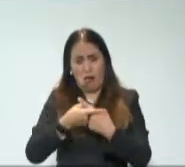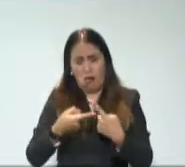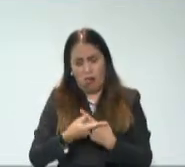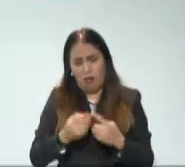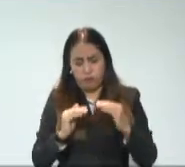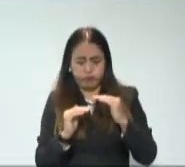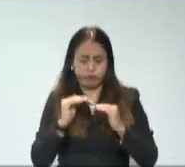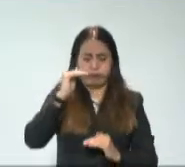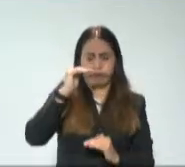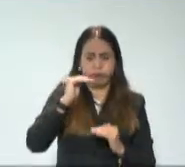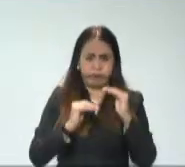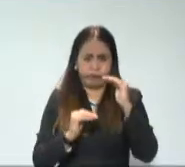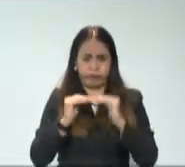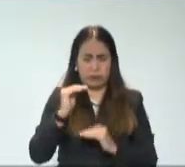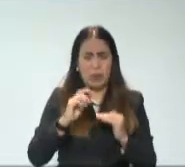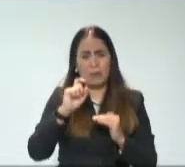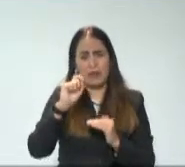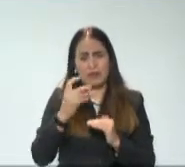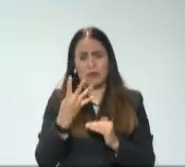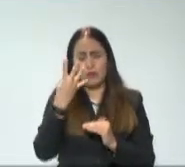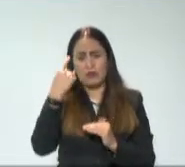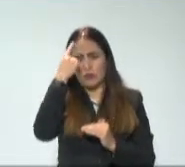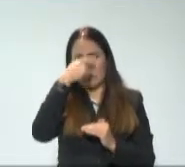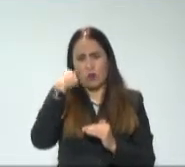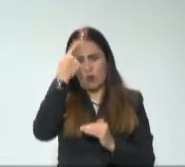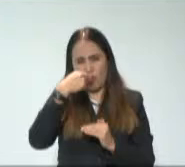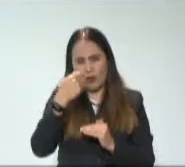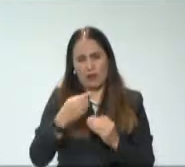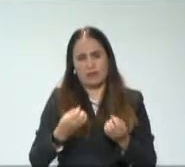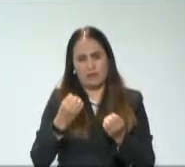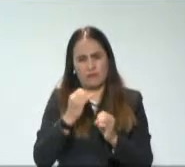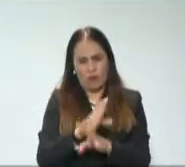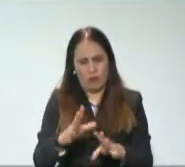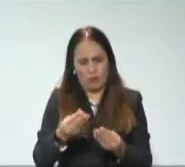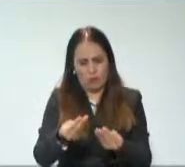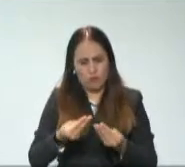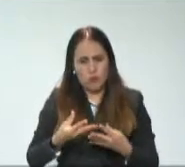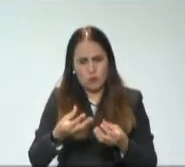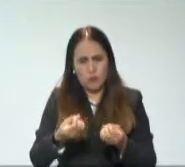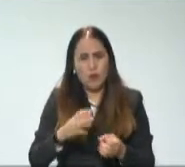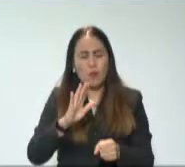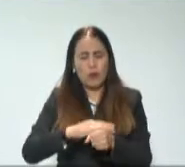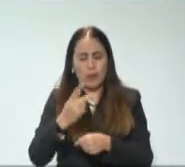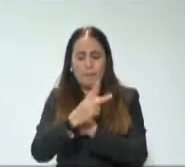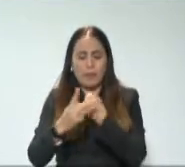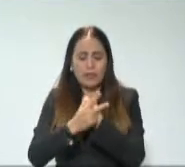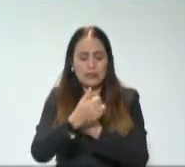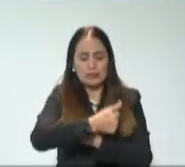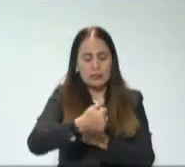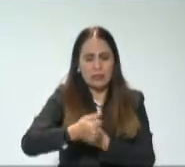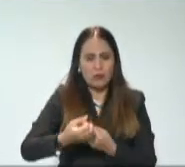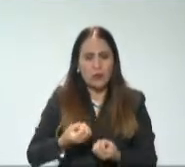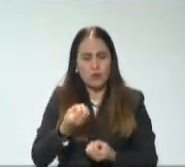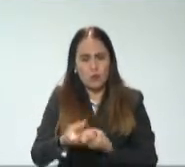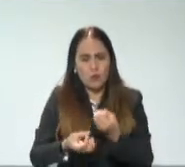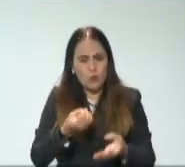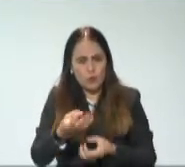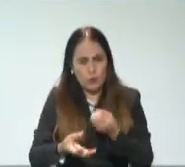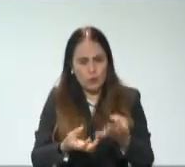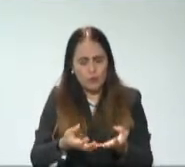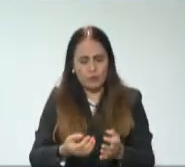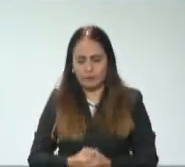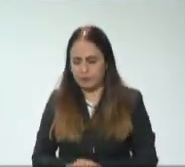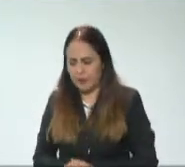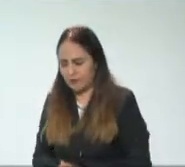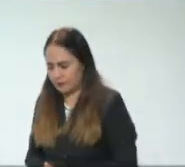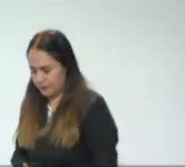desfase de 24 horas en el flujo de información porque es la información que proviene de los países a su vez la información que tiene